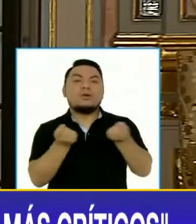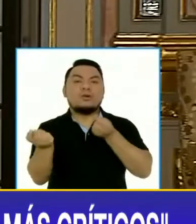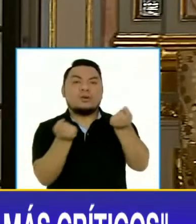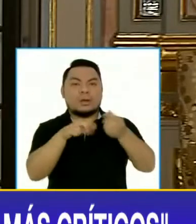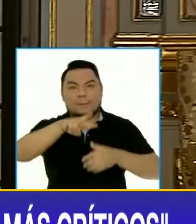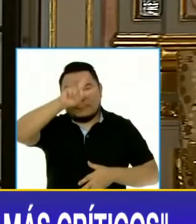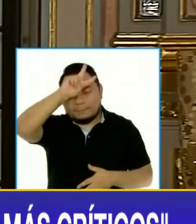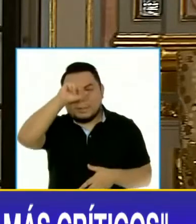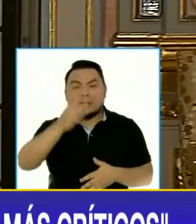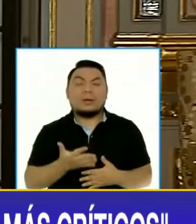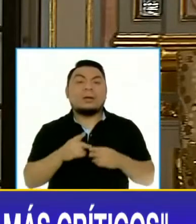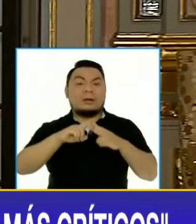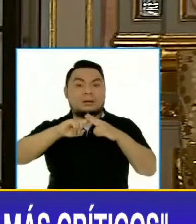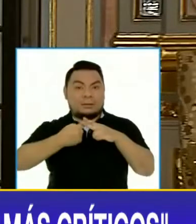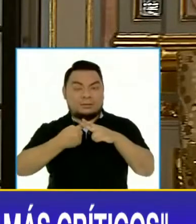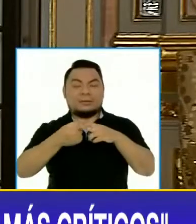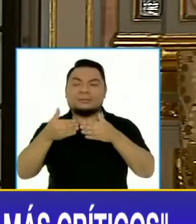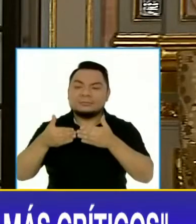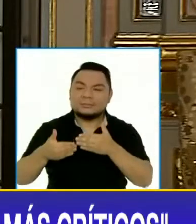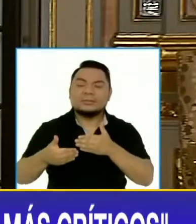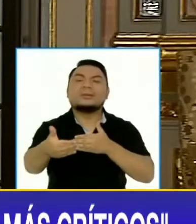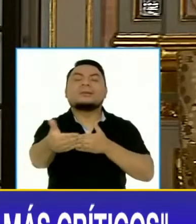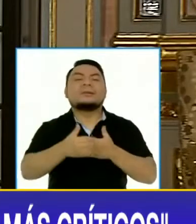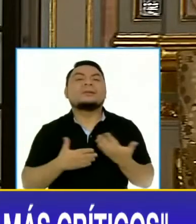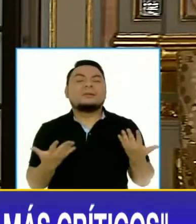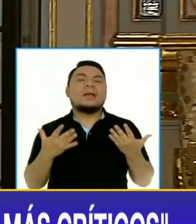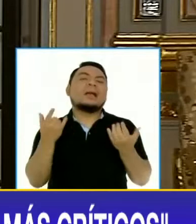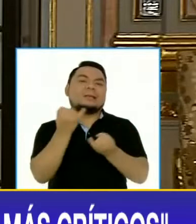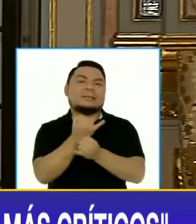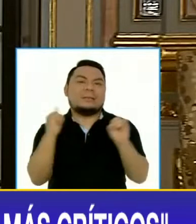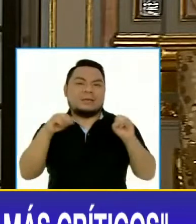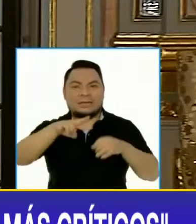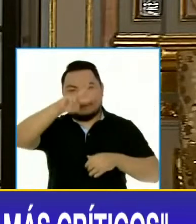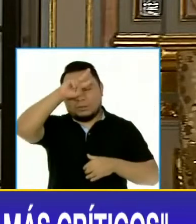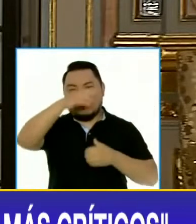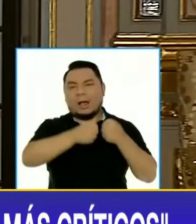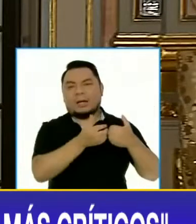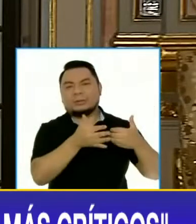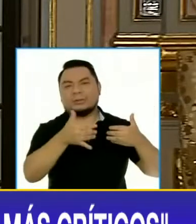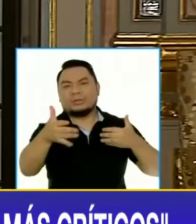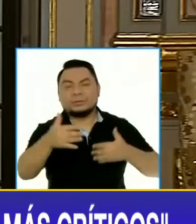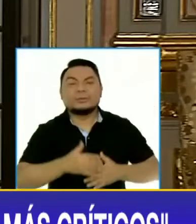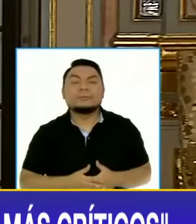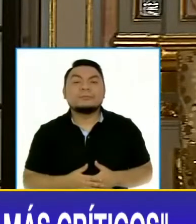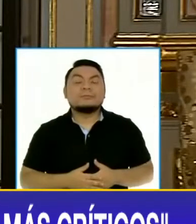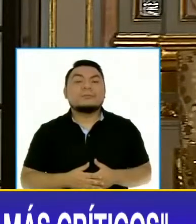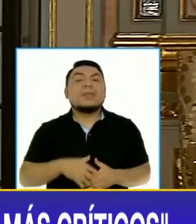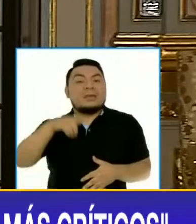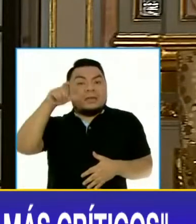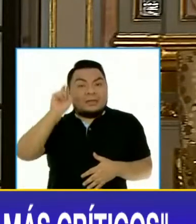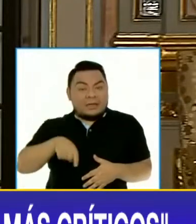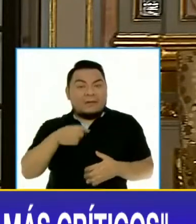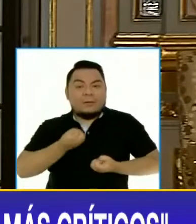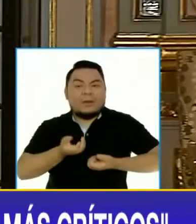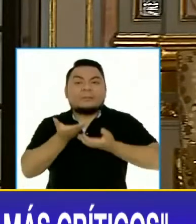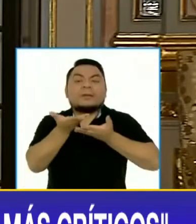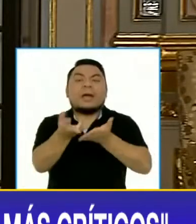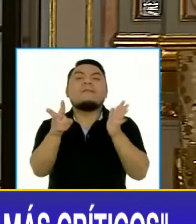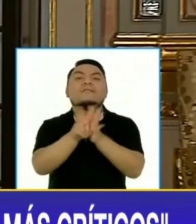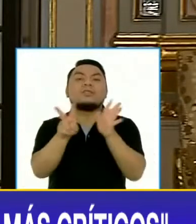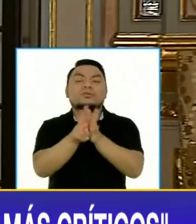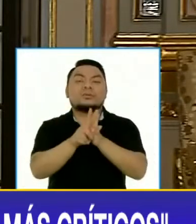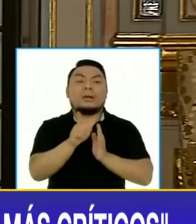al iniciarse nuestro tercer siglo de vida independiente. Debemos expresar nuestra voluntad en